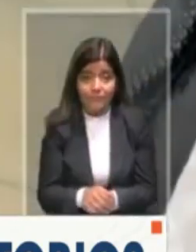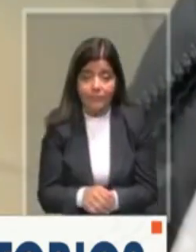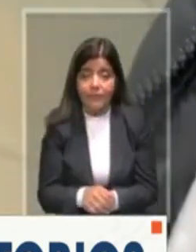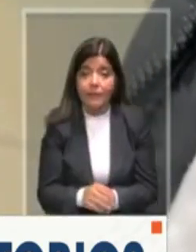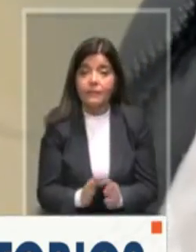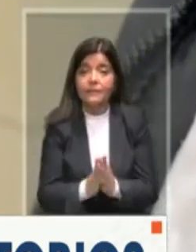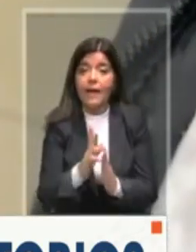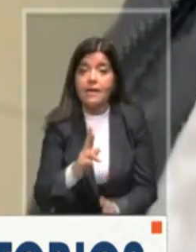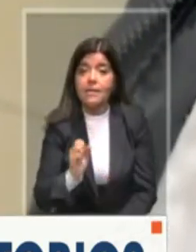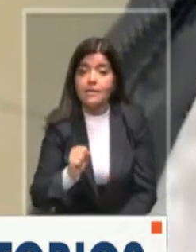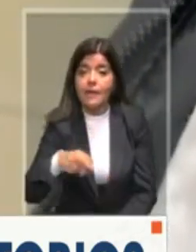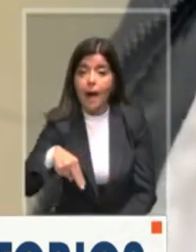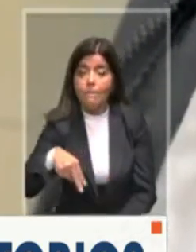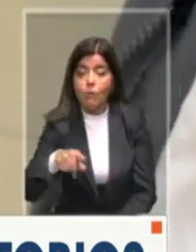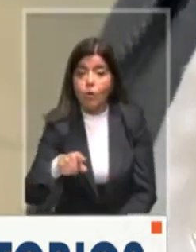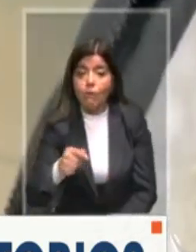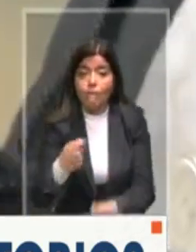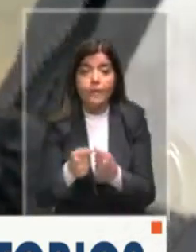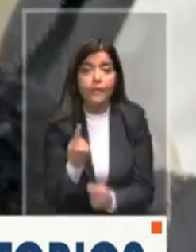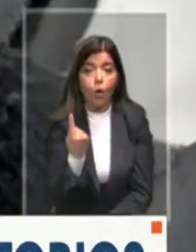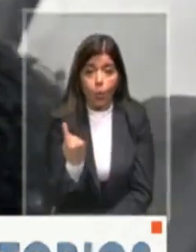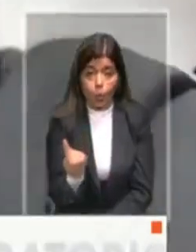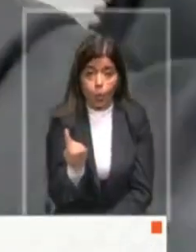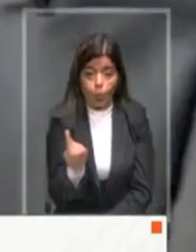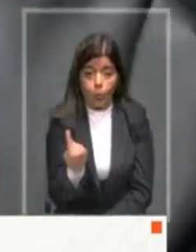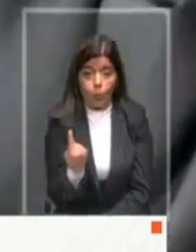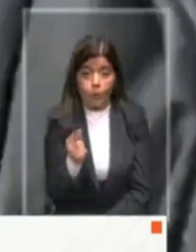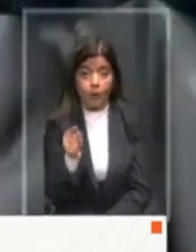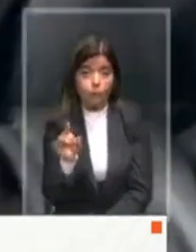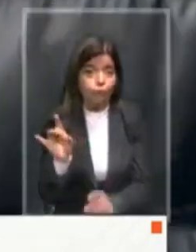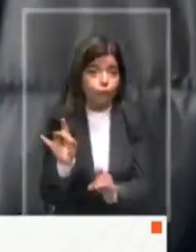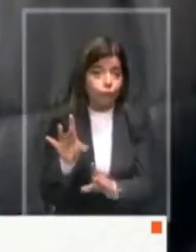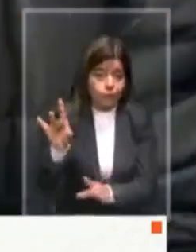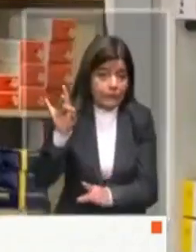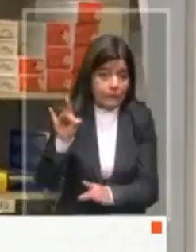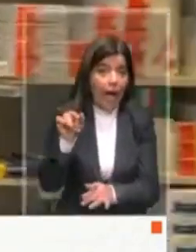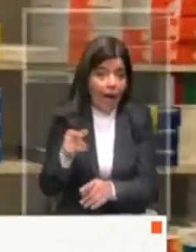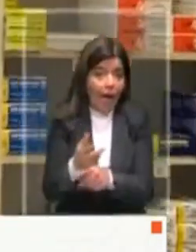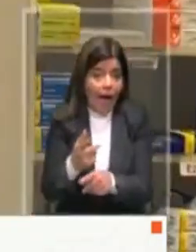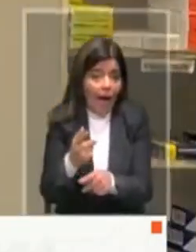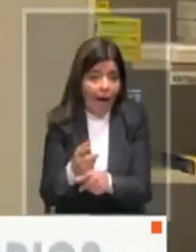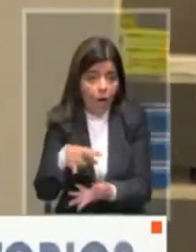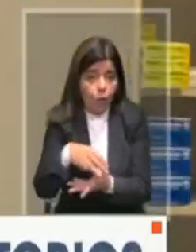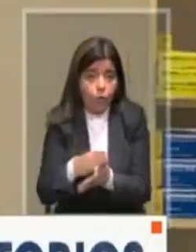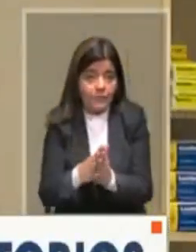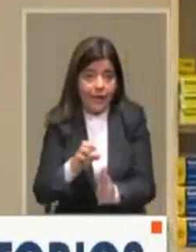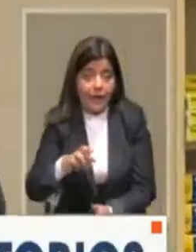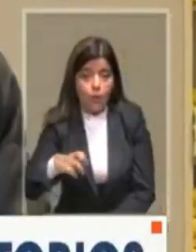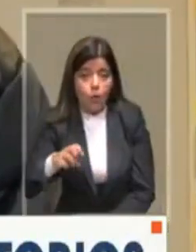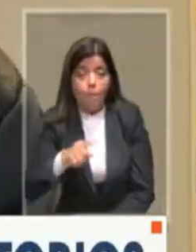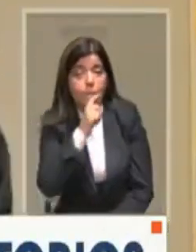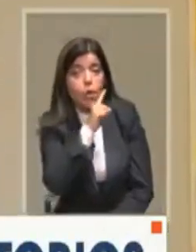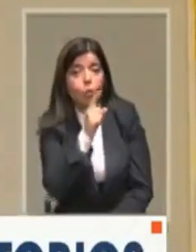Ramón, pero de a uno solo, o sea, este casualidad que le quede, ¿te fijas? Preguntamos a la Central Nacional